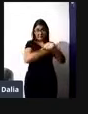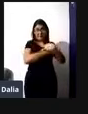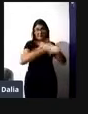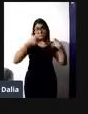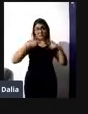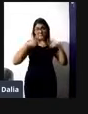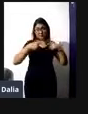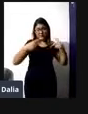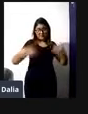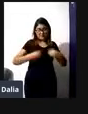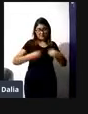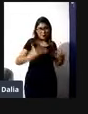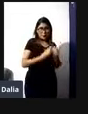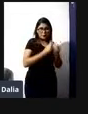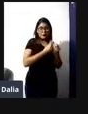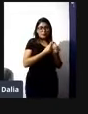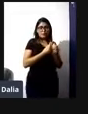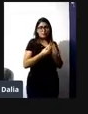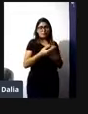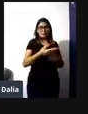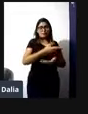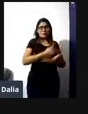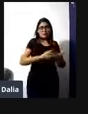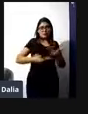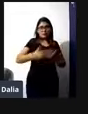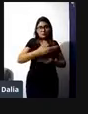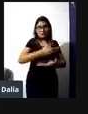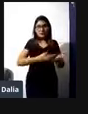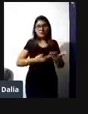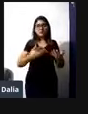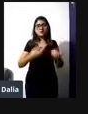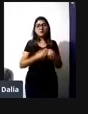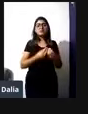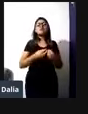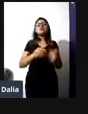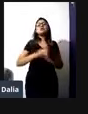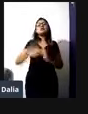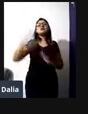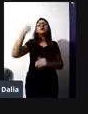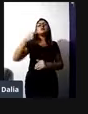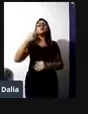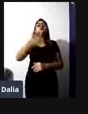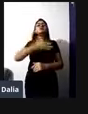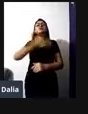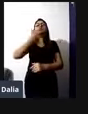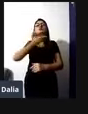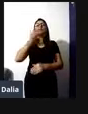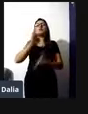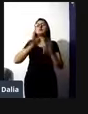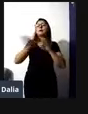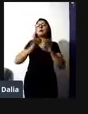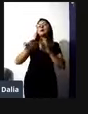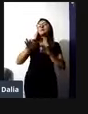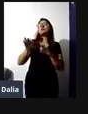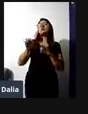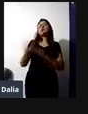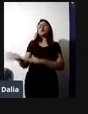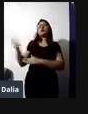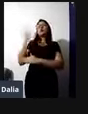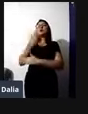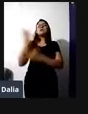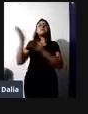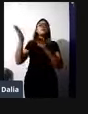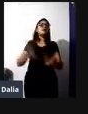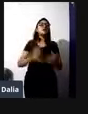la compartíamos, ¿no? No es lo mismo llegar a tu casa, cenar y dormir, que estar todo el día y